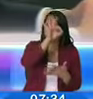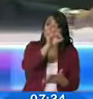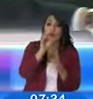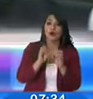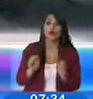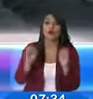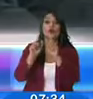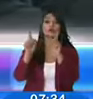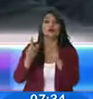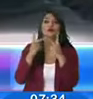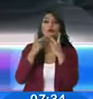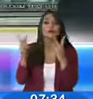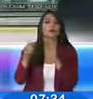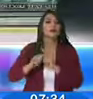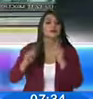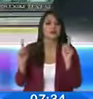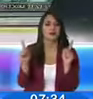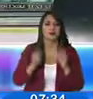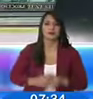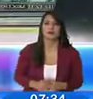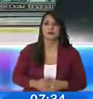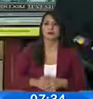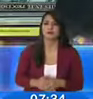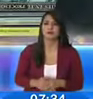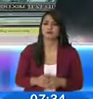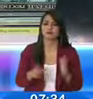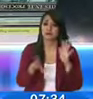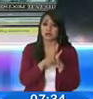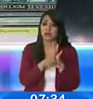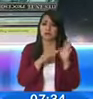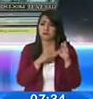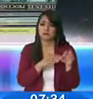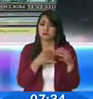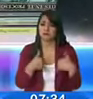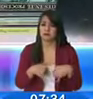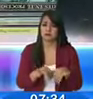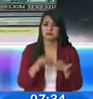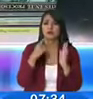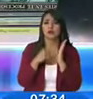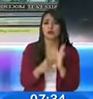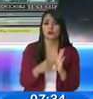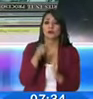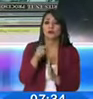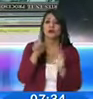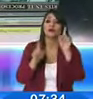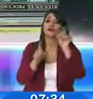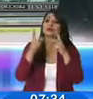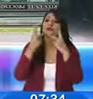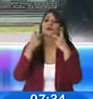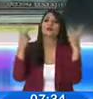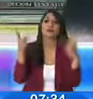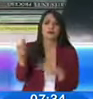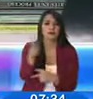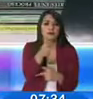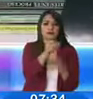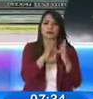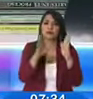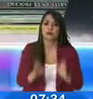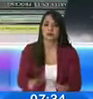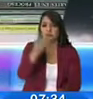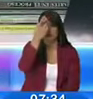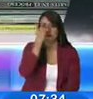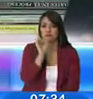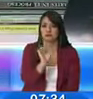otra, una consulta popular. No son ilegítimos, porque nadie, como le digo, esto es una cuestión de percepción ciudadana. Que del